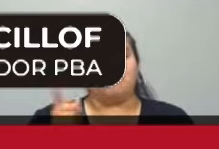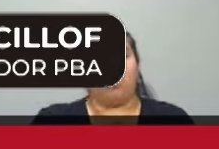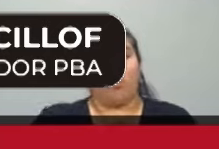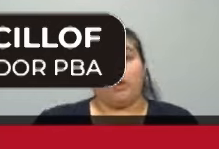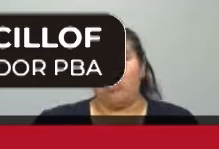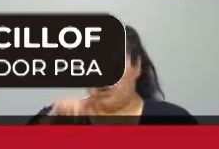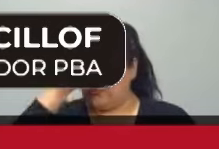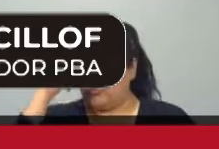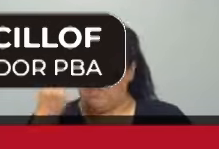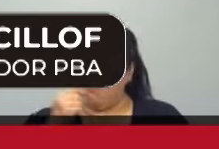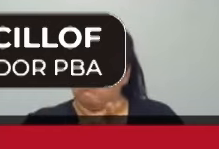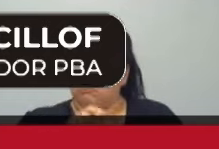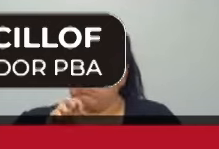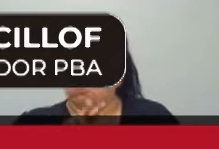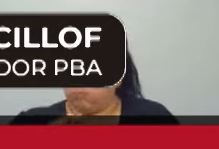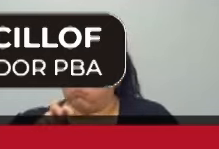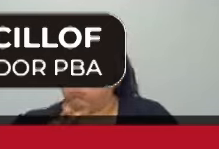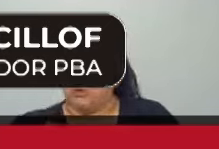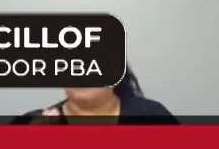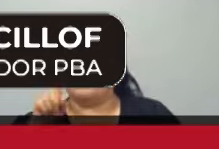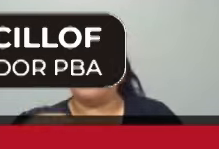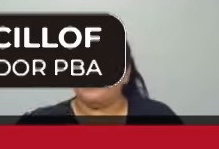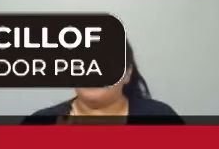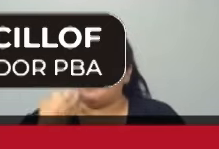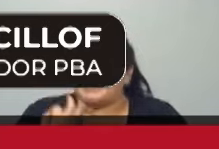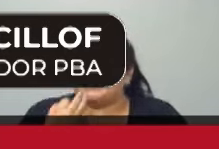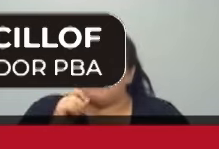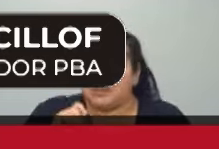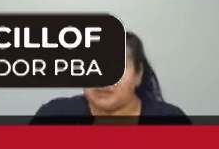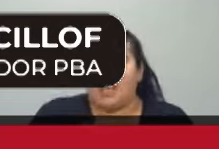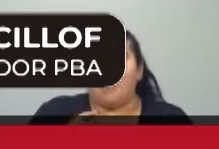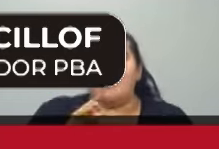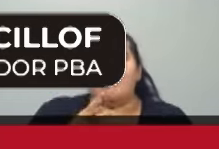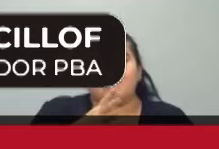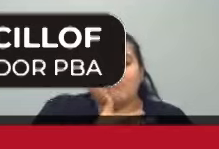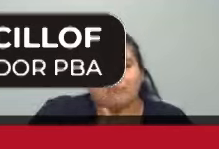Gobierno Nacional que tienen aplicación específica, por ejemplo, en obras.